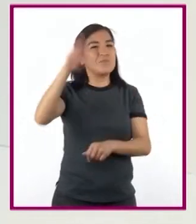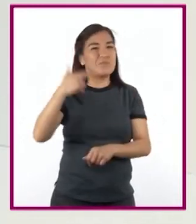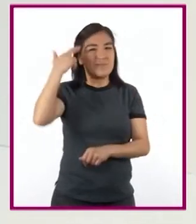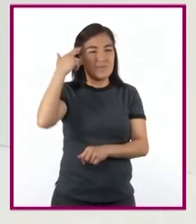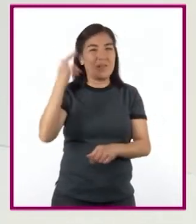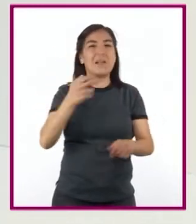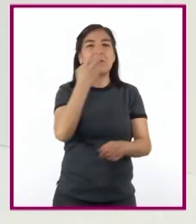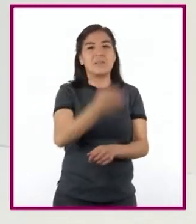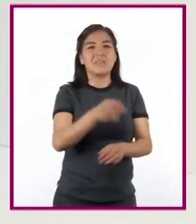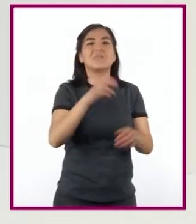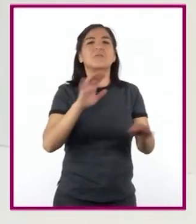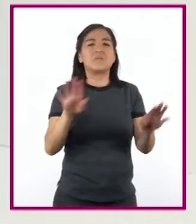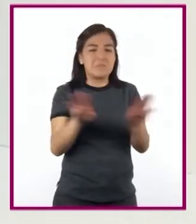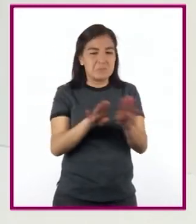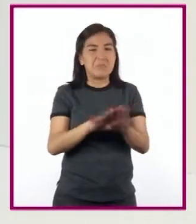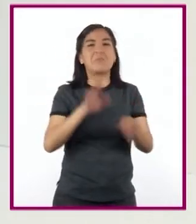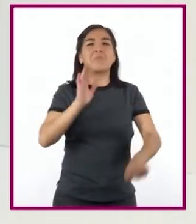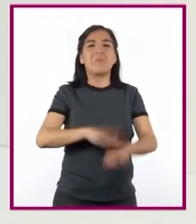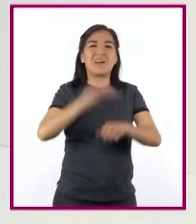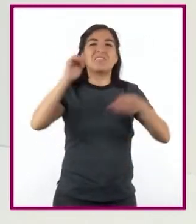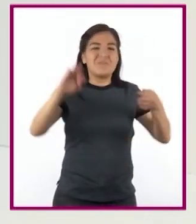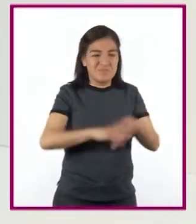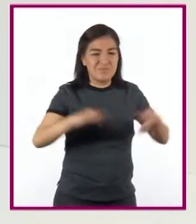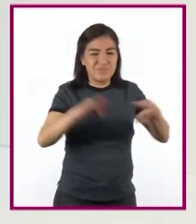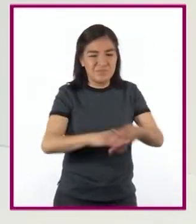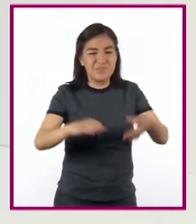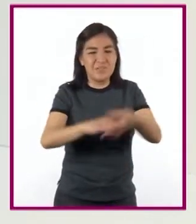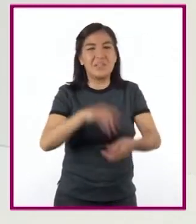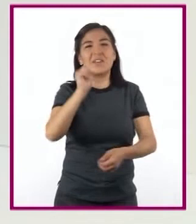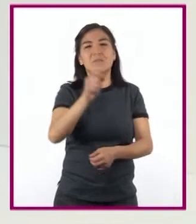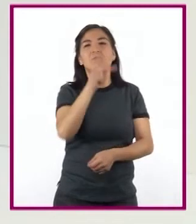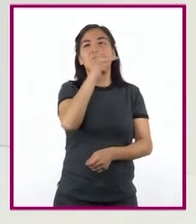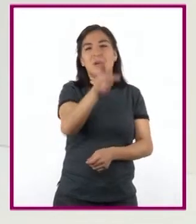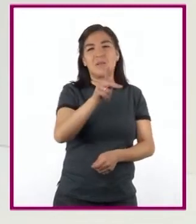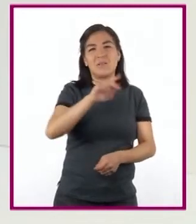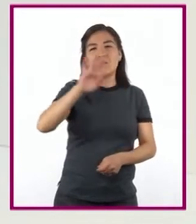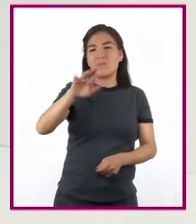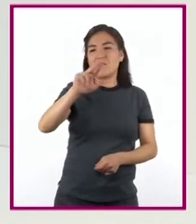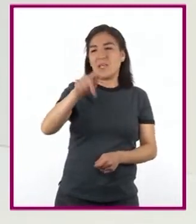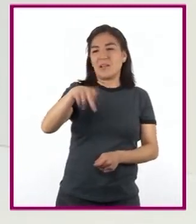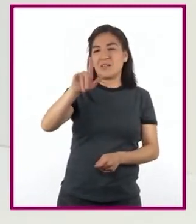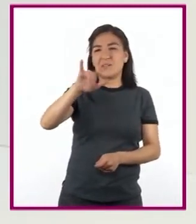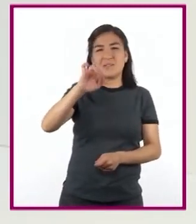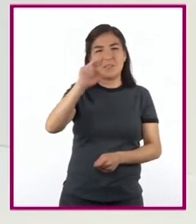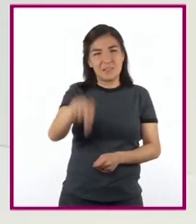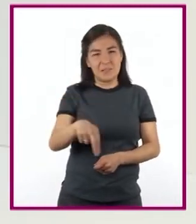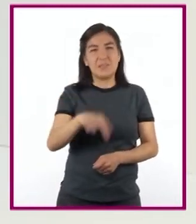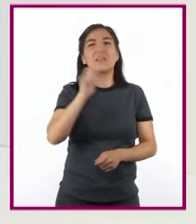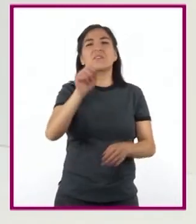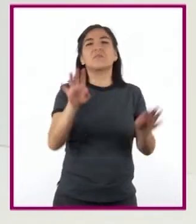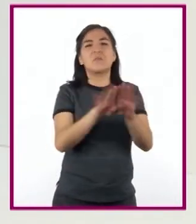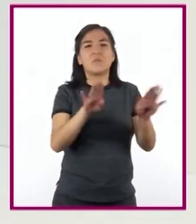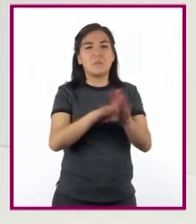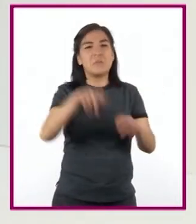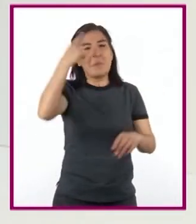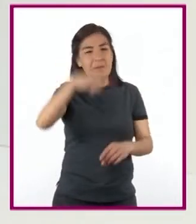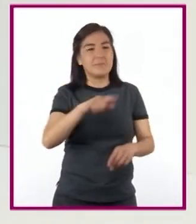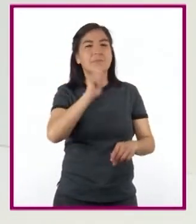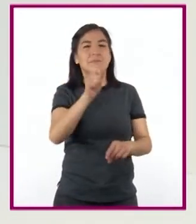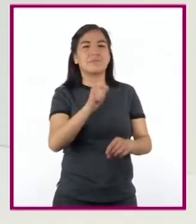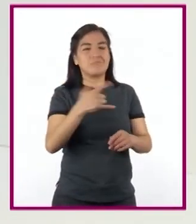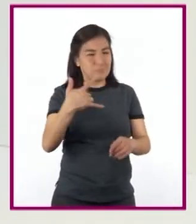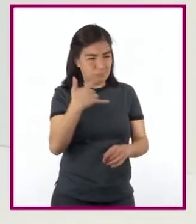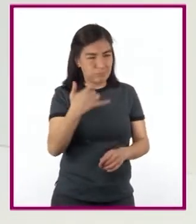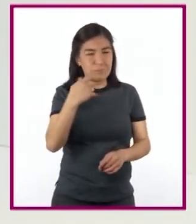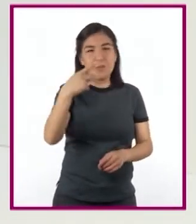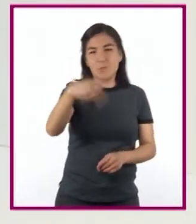se citaba con frecuencia mucho mayor que las meras palabras de Franklin o Jefferson en justificación de su propio